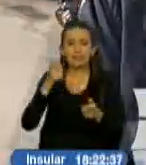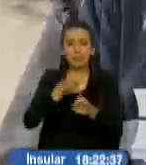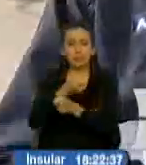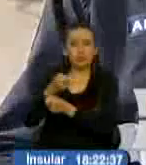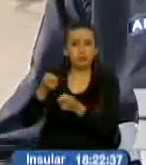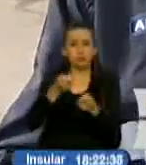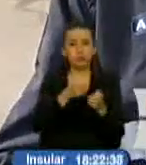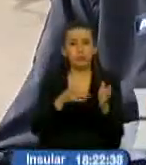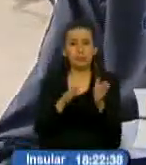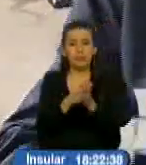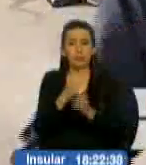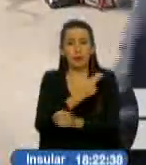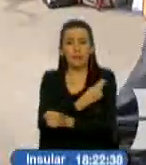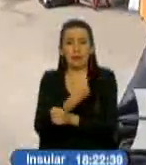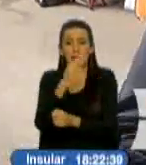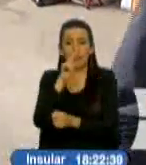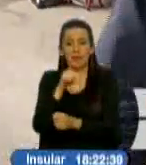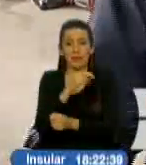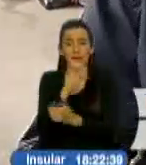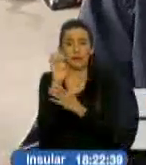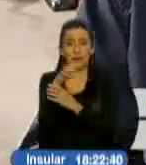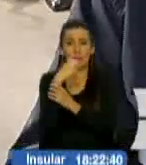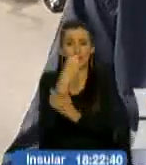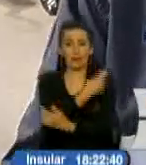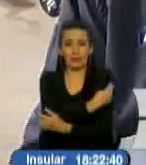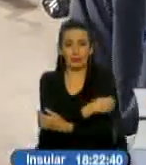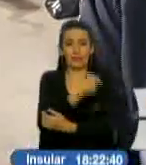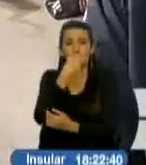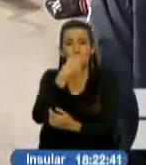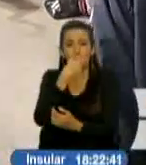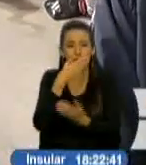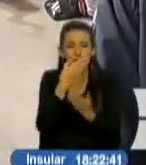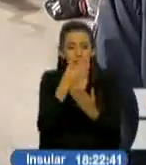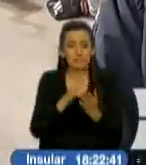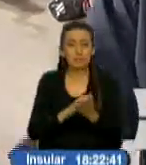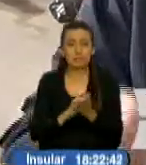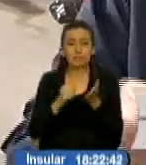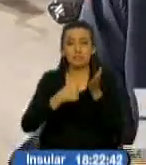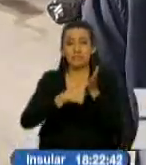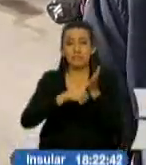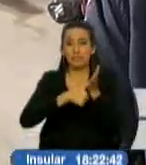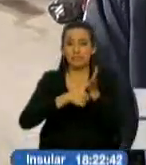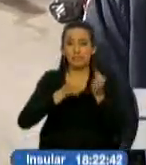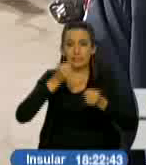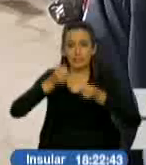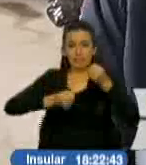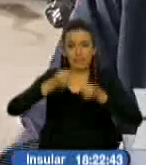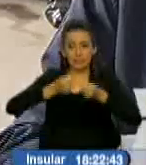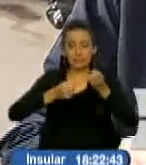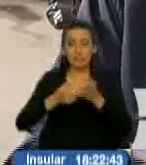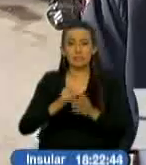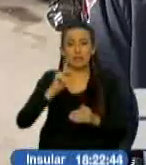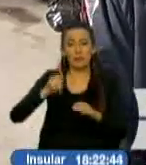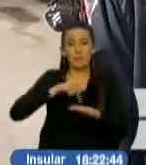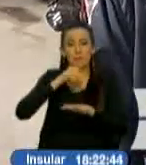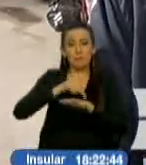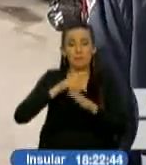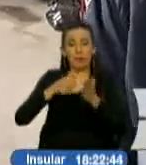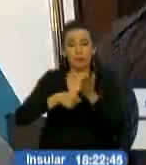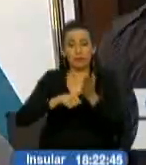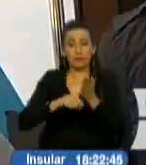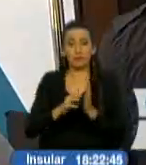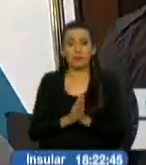botiquines. De igual manera, se hace la verificación documental, licencia de conducir, licencia profesional, licencia con